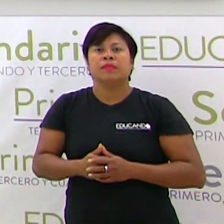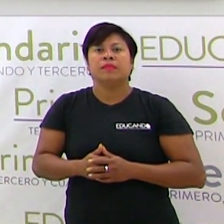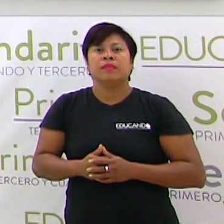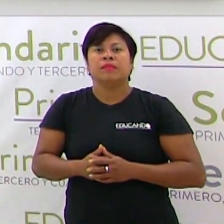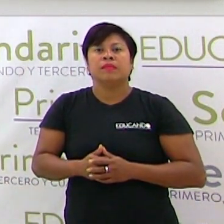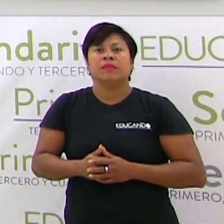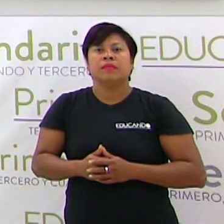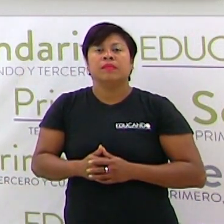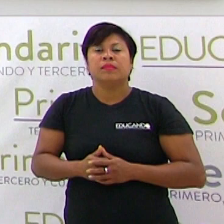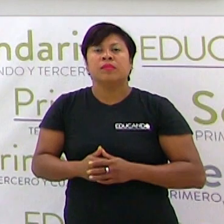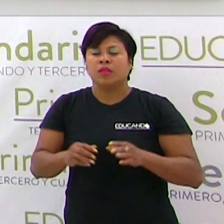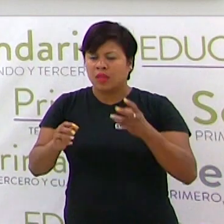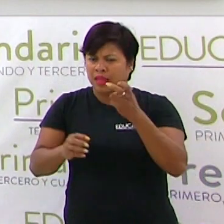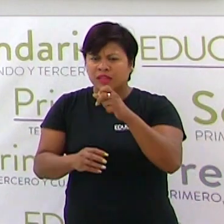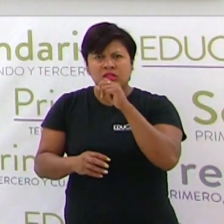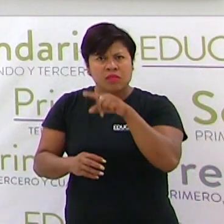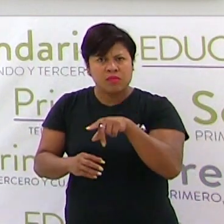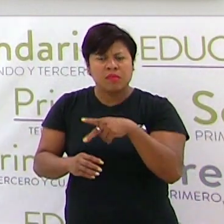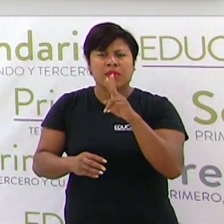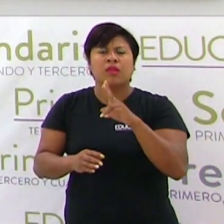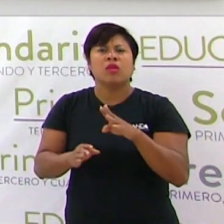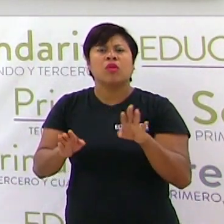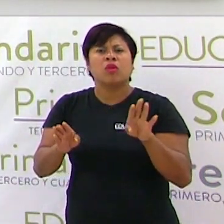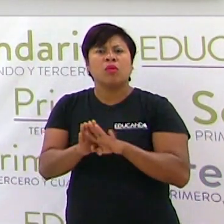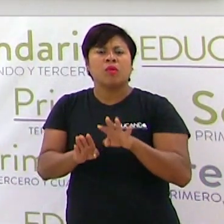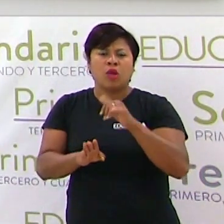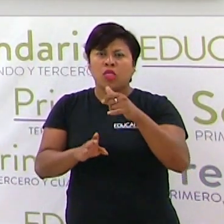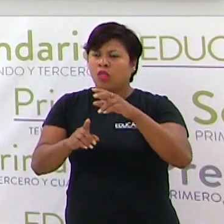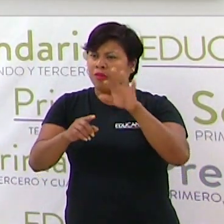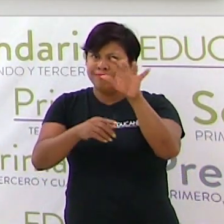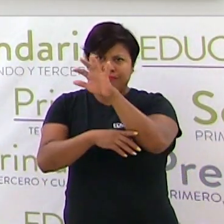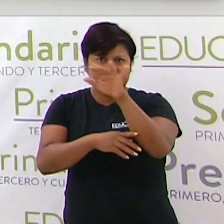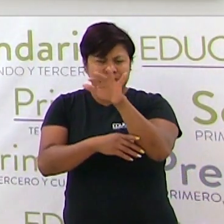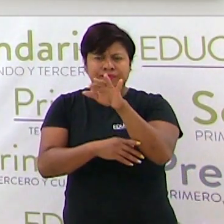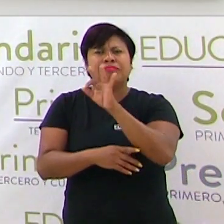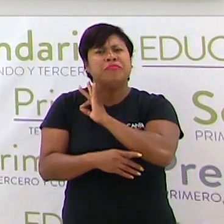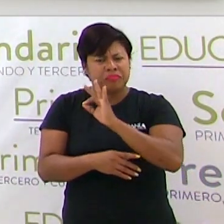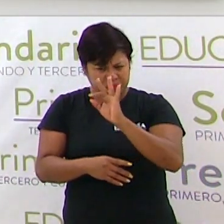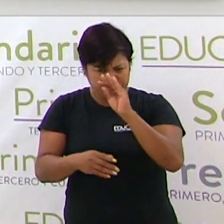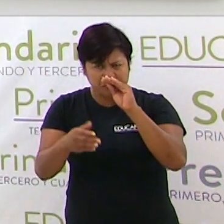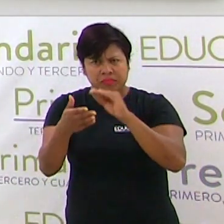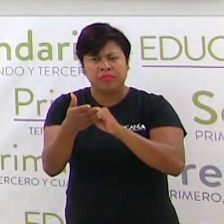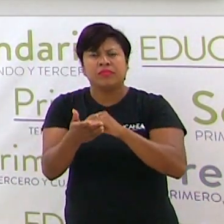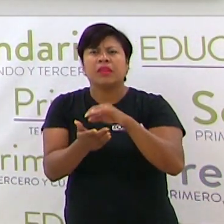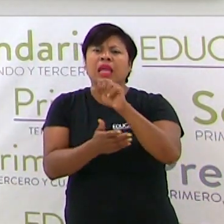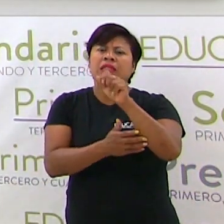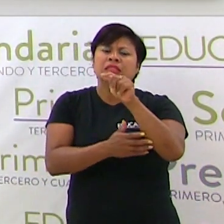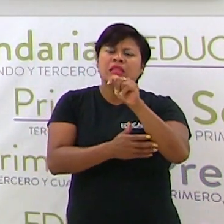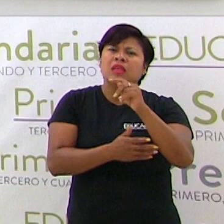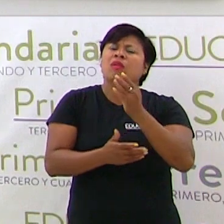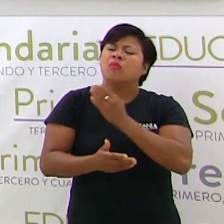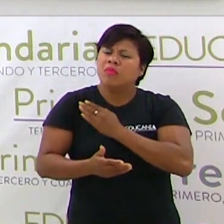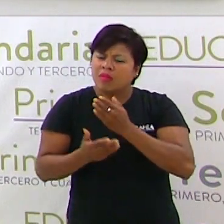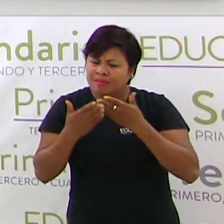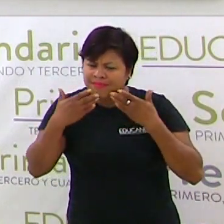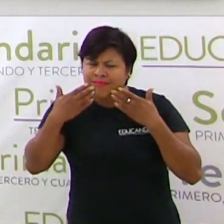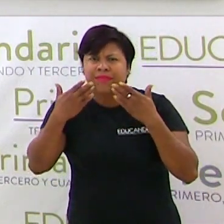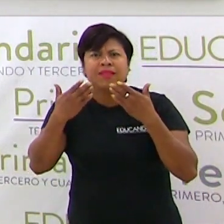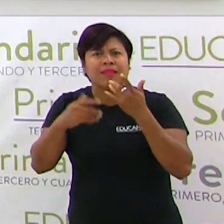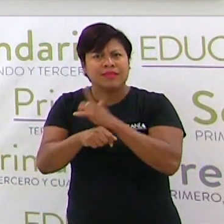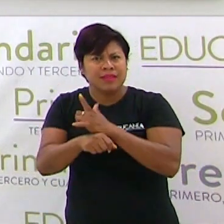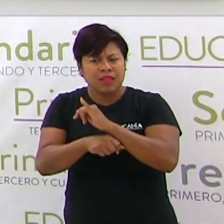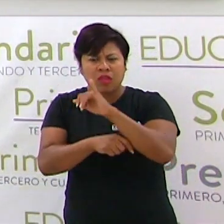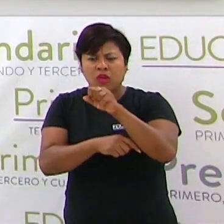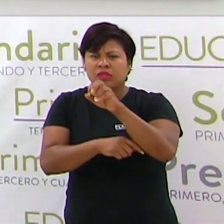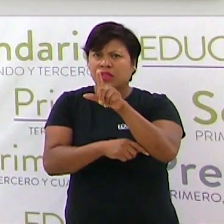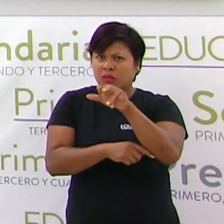de otra manera, ¿sí? Es lo mismo, nada más que con otro formato. Yo también podría poner estimado licenciado José Luis Acuña. Y